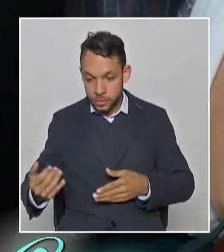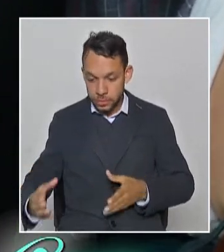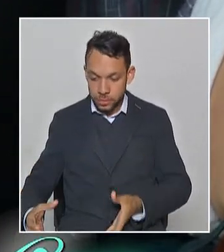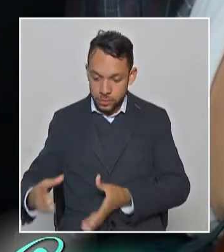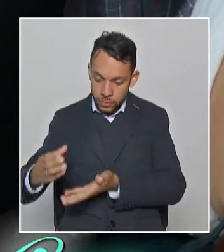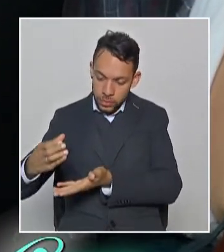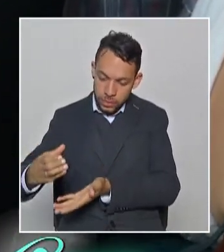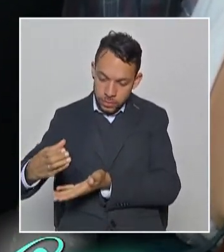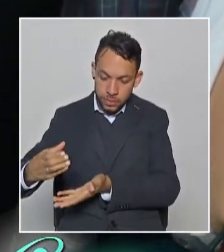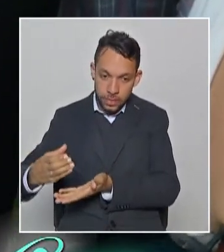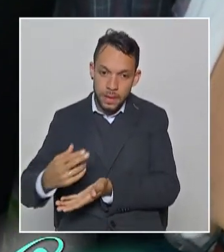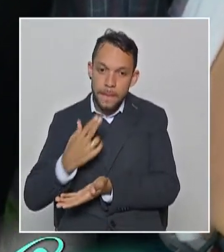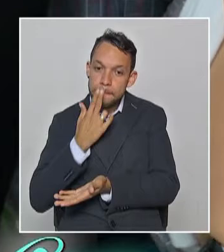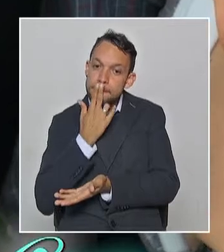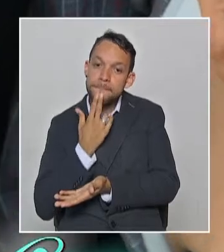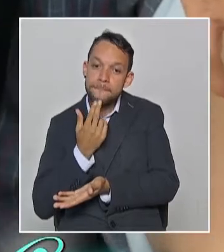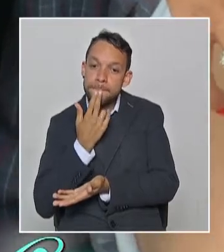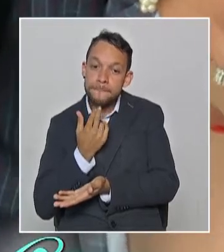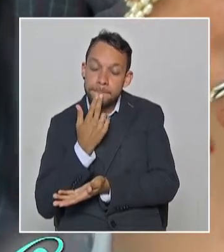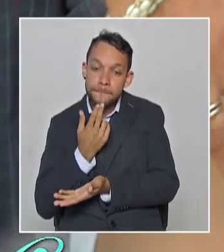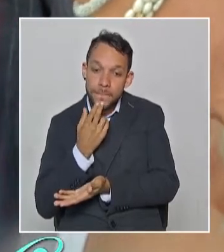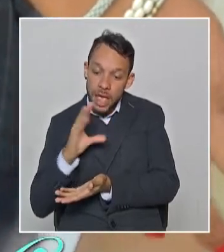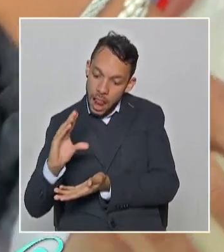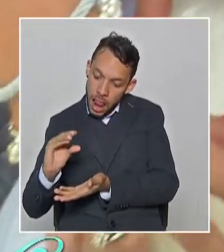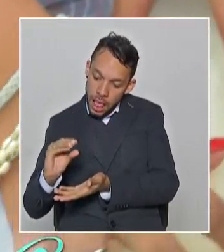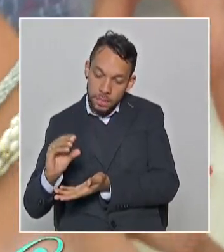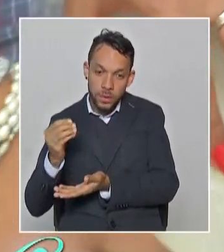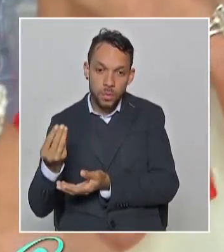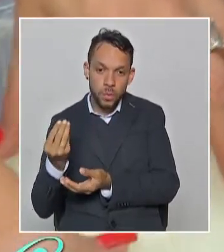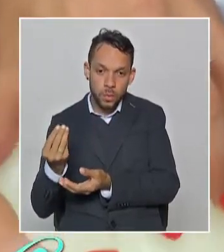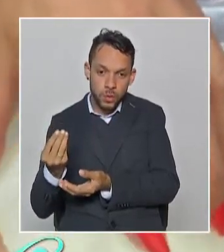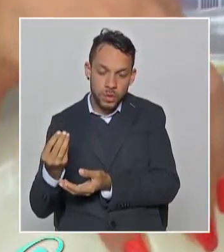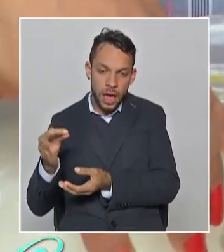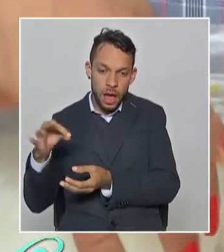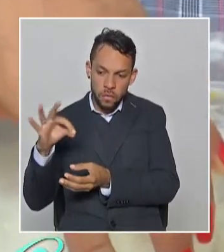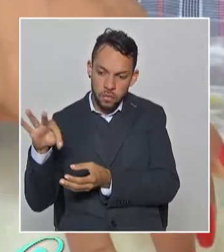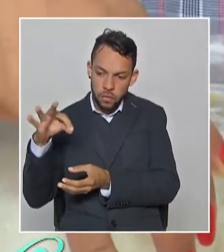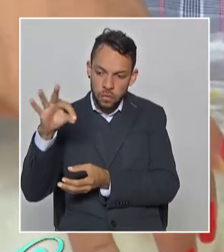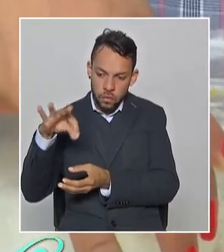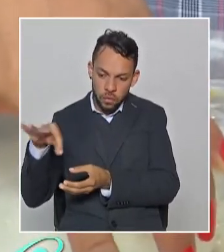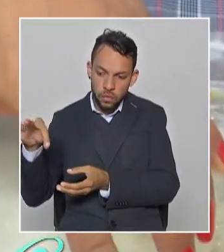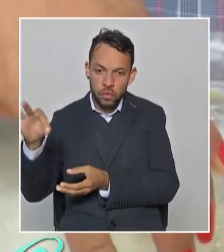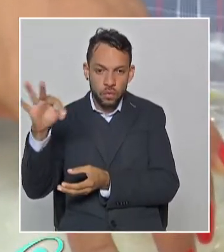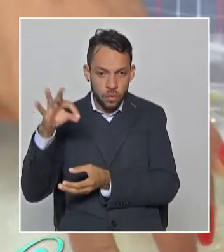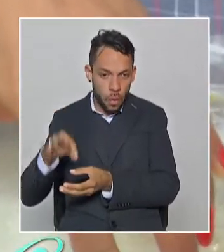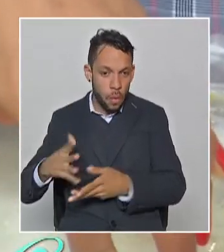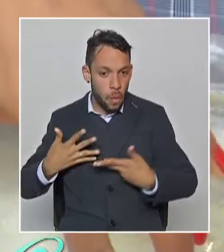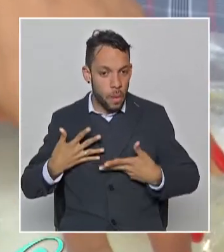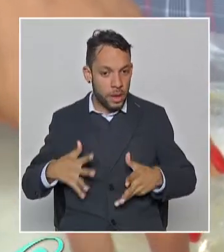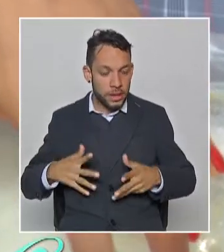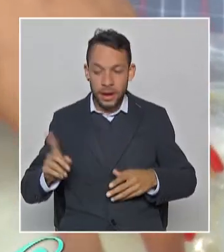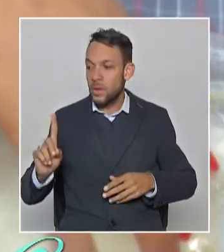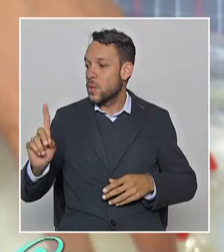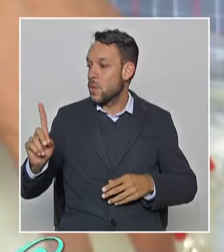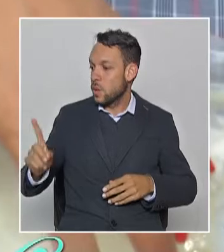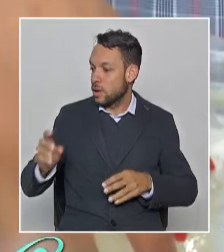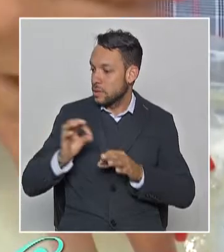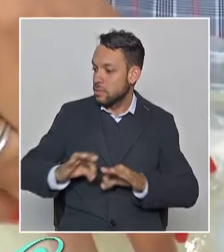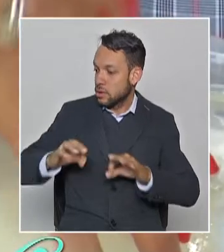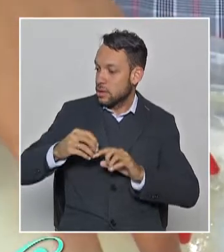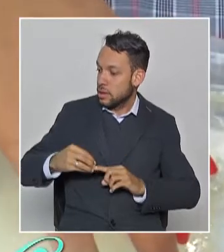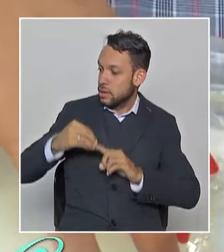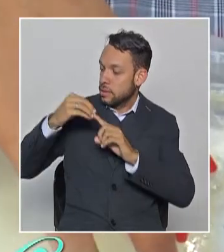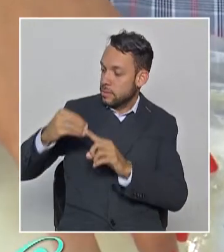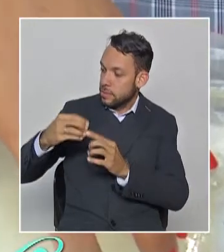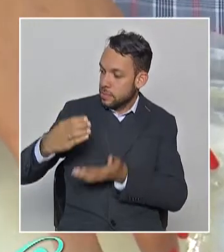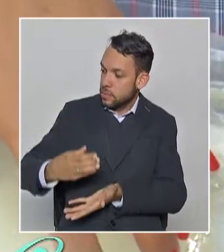recipiente con miel, con cera y ahí están las abejas. Además no es cualquier abeja. No, no, no, no es cualquier abeja. Son abejas